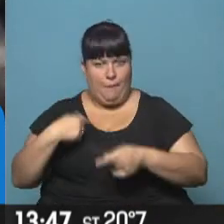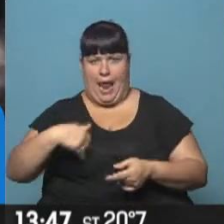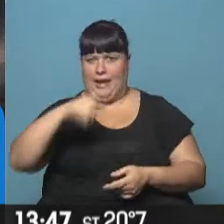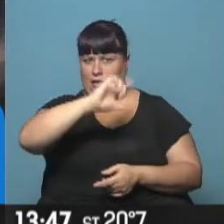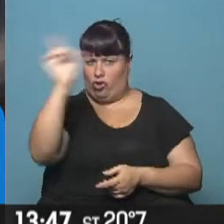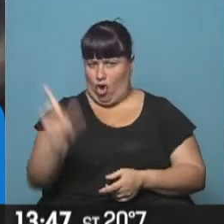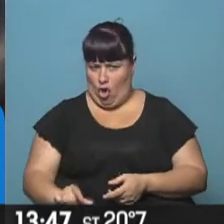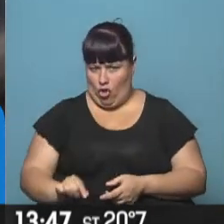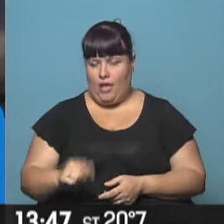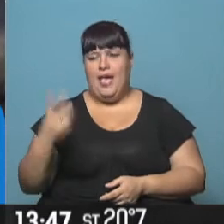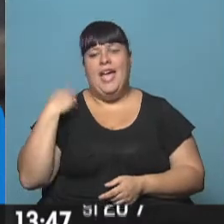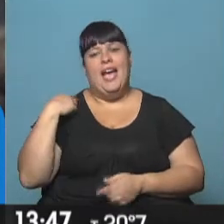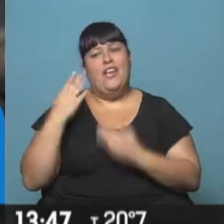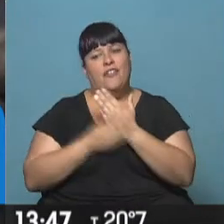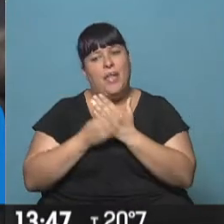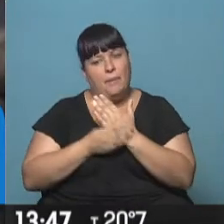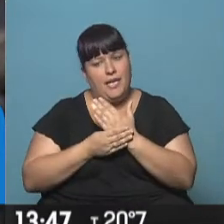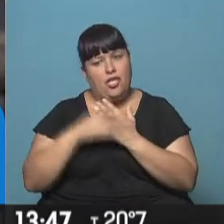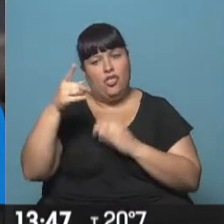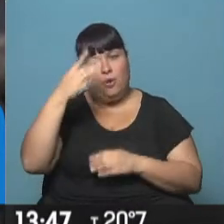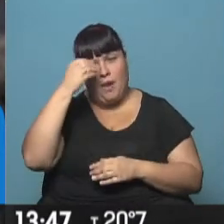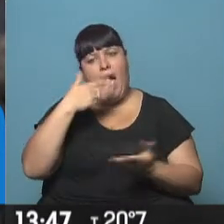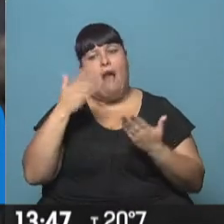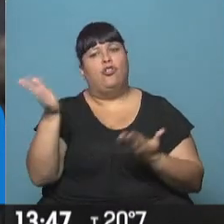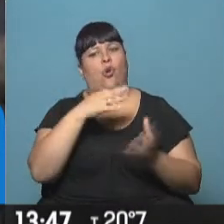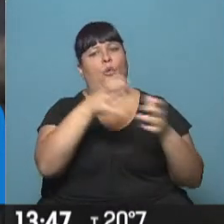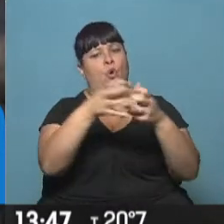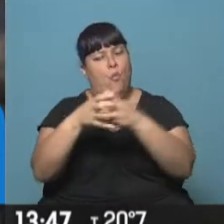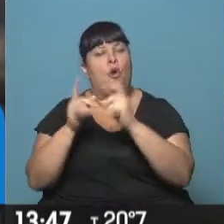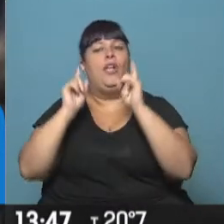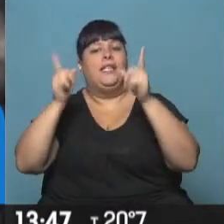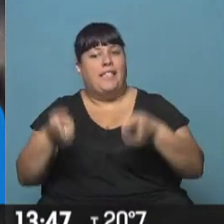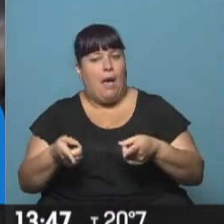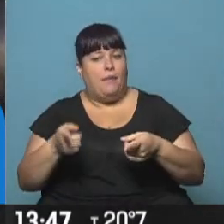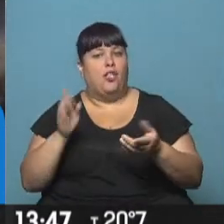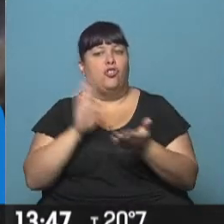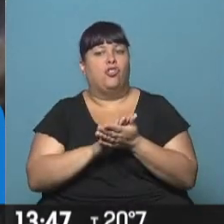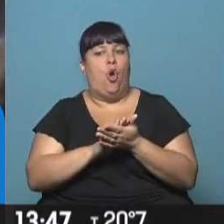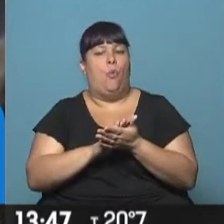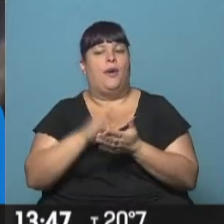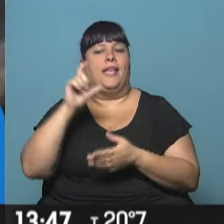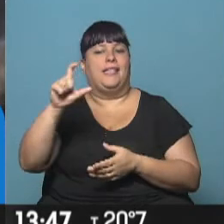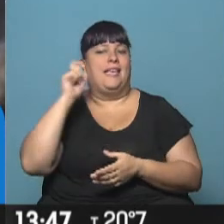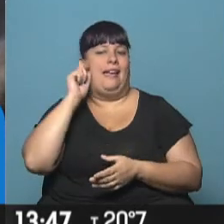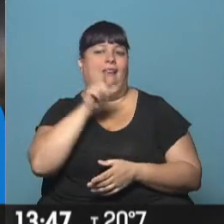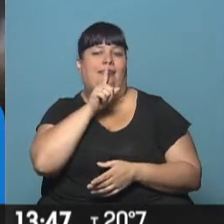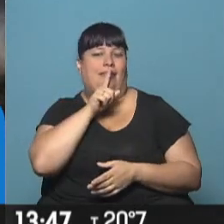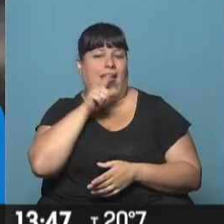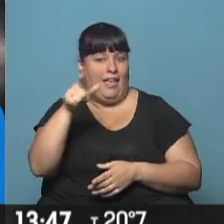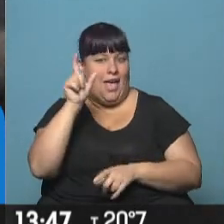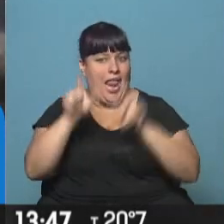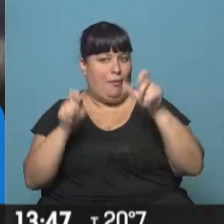país. El jefe de gabinete habló de todos los sectores, incluyendo a la Confederación General del Trabajo, es decir,